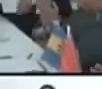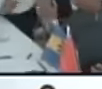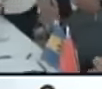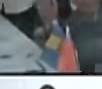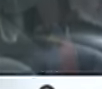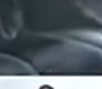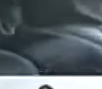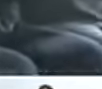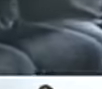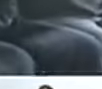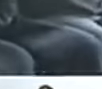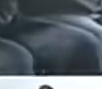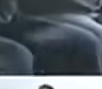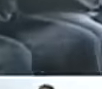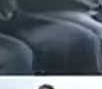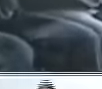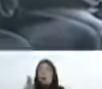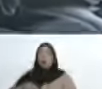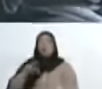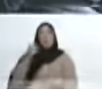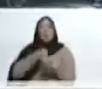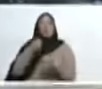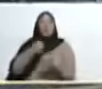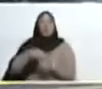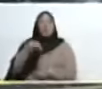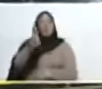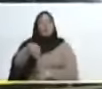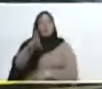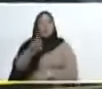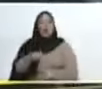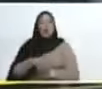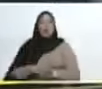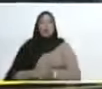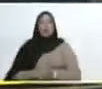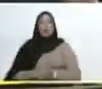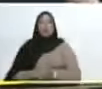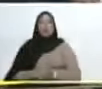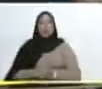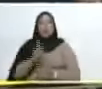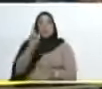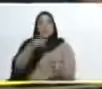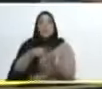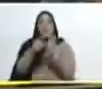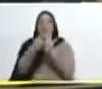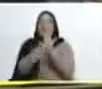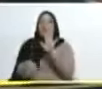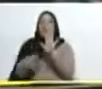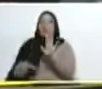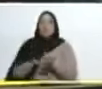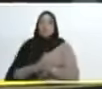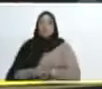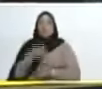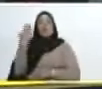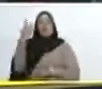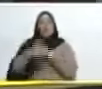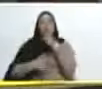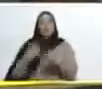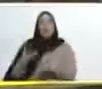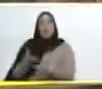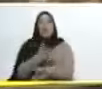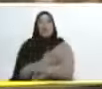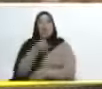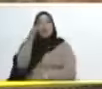reconoce ni lo reconocerá jamás, porque es parte del derecho colonial